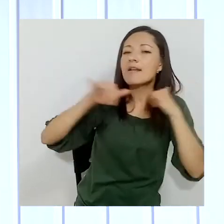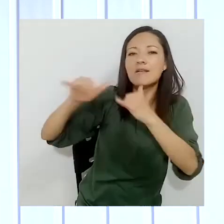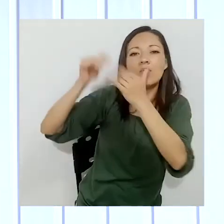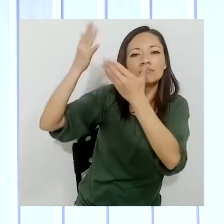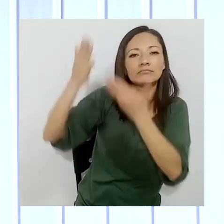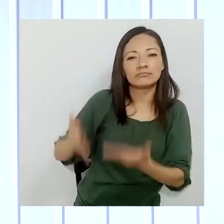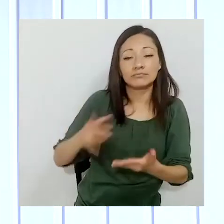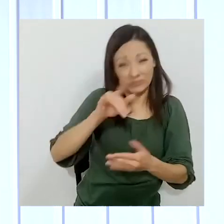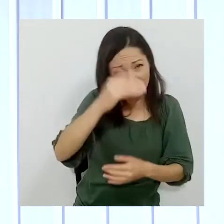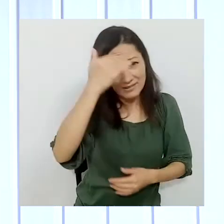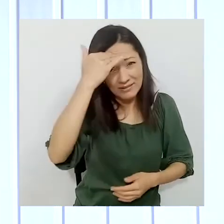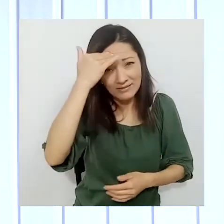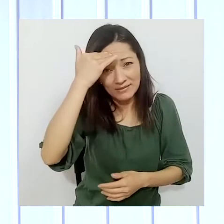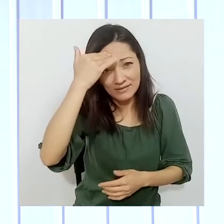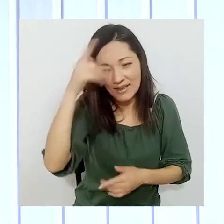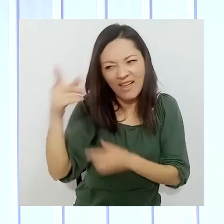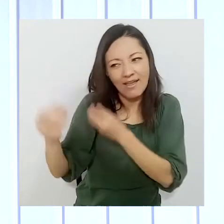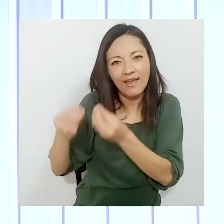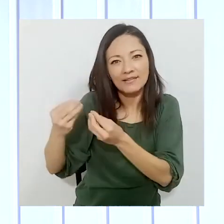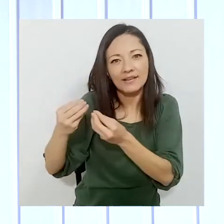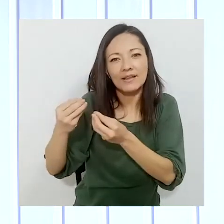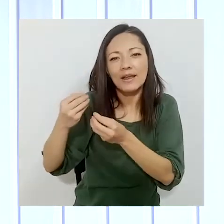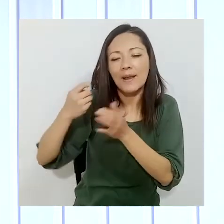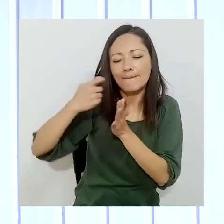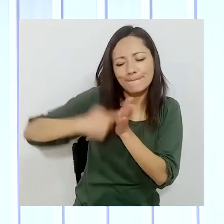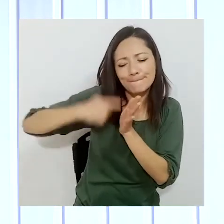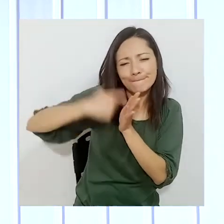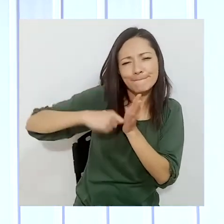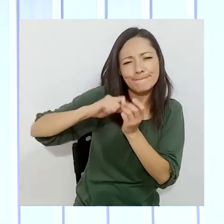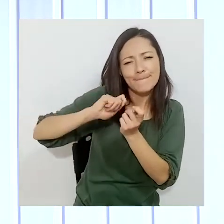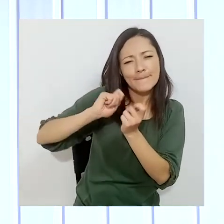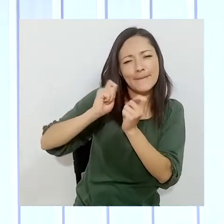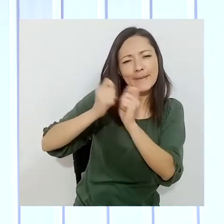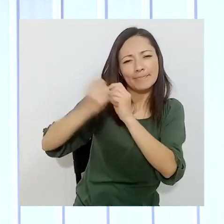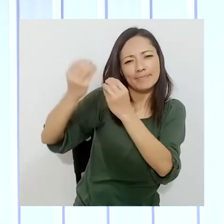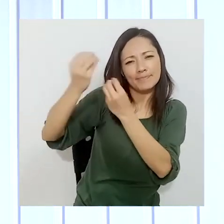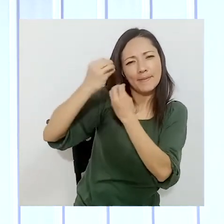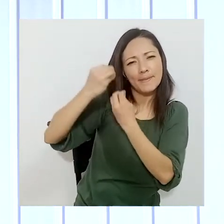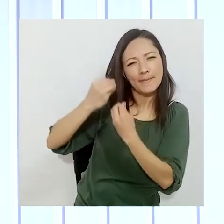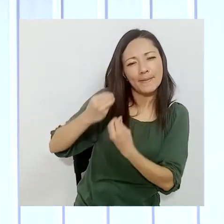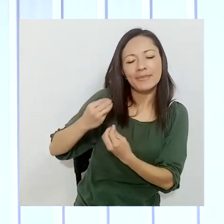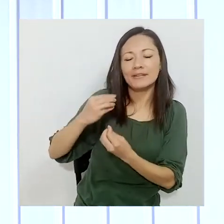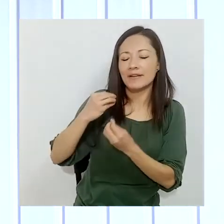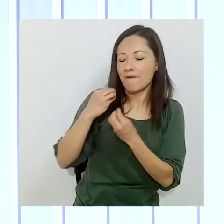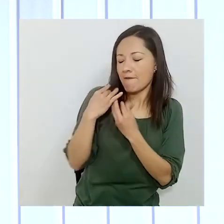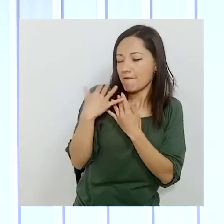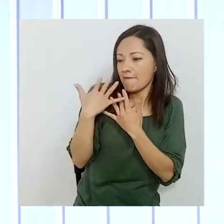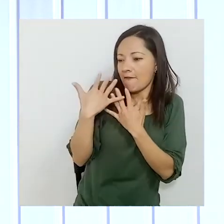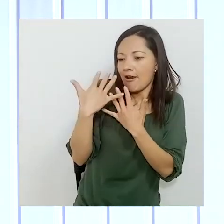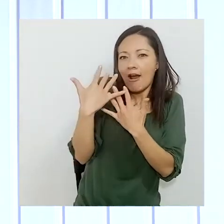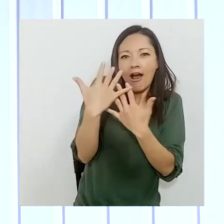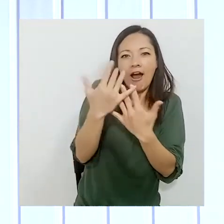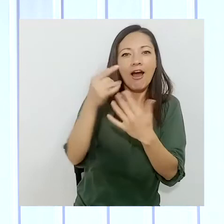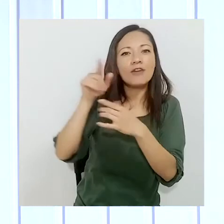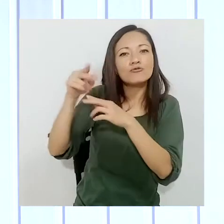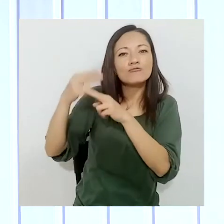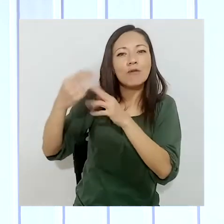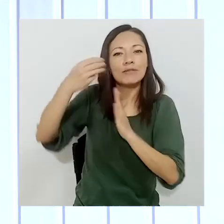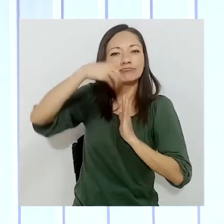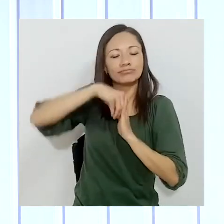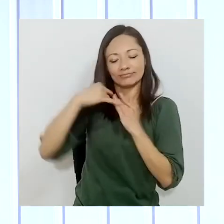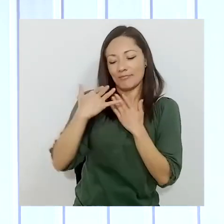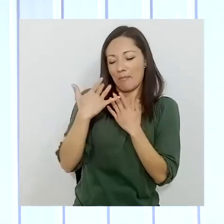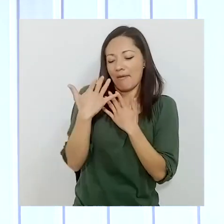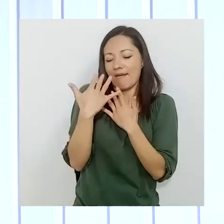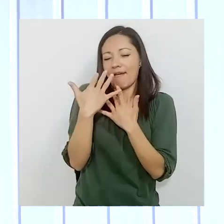Él? Va a pulir, va a permitir que brille esa esencia. Cuando yo estaba preguntándole a